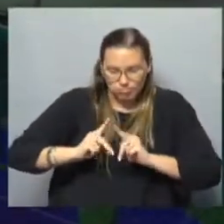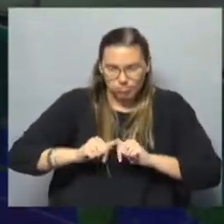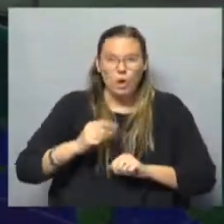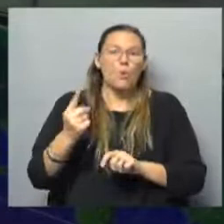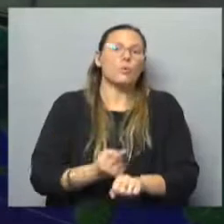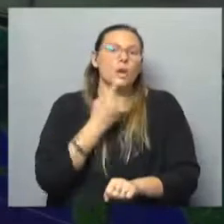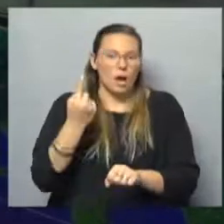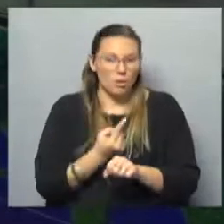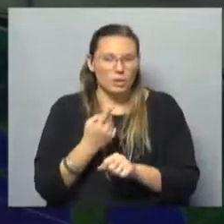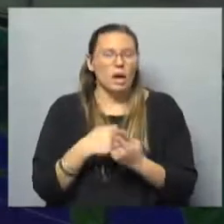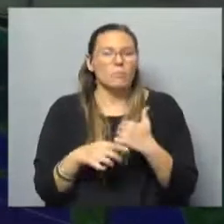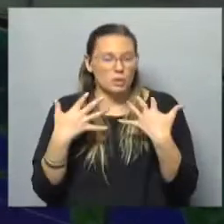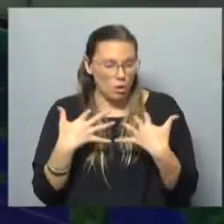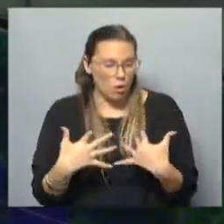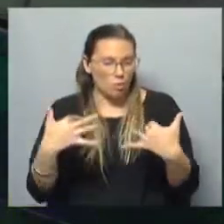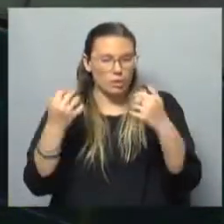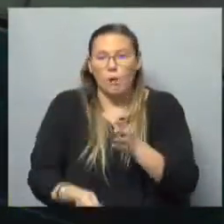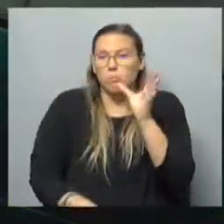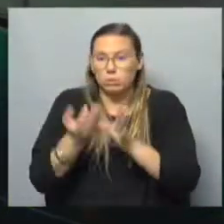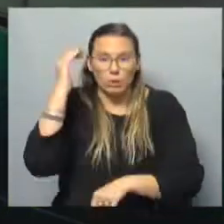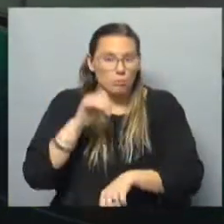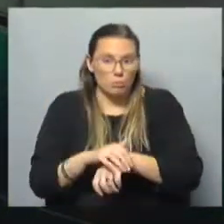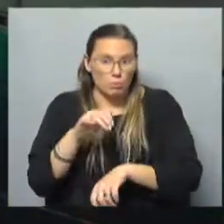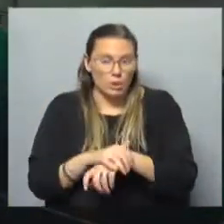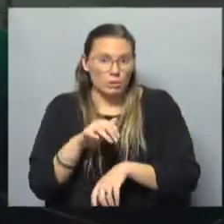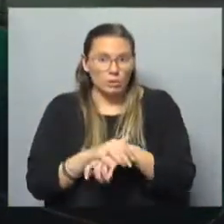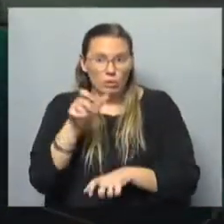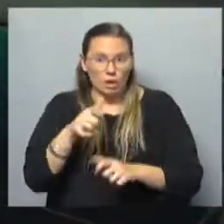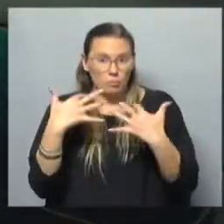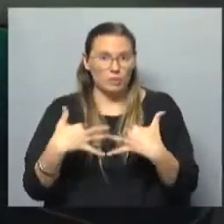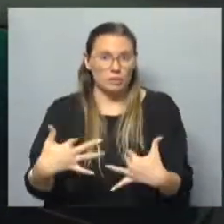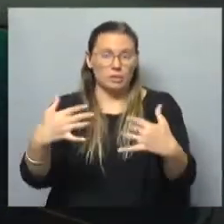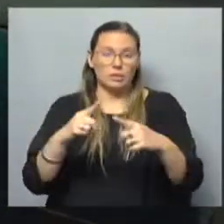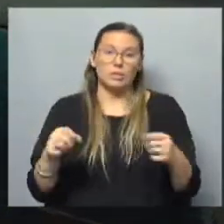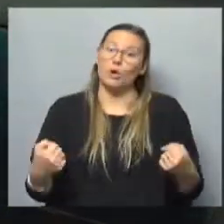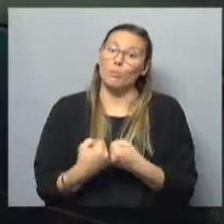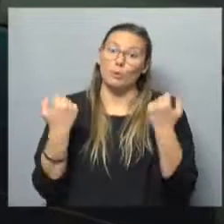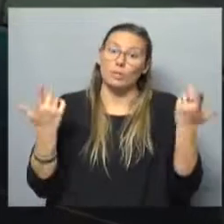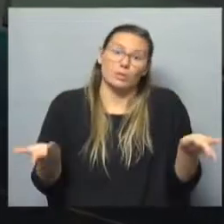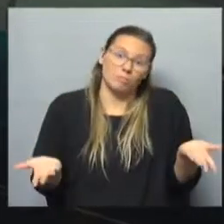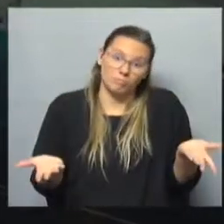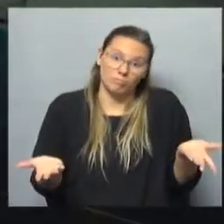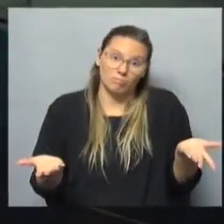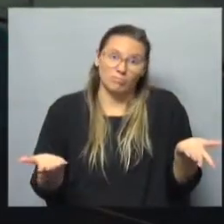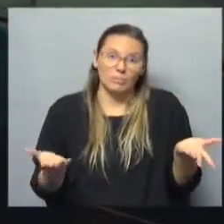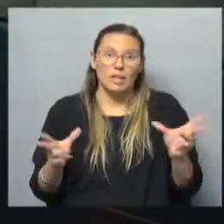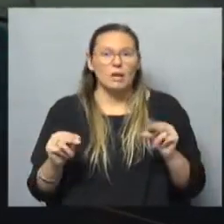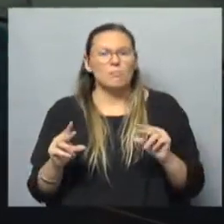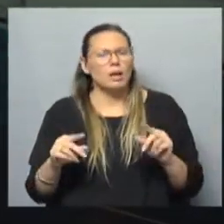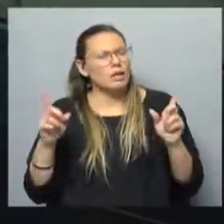hora, pero la obra se nace en el momento, con los espectadores. Y sí, porque si no, no sería un espectáculo de improvisación. Muy bien, ¡pah! ¡Qué duro va a